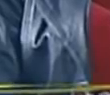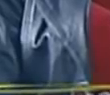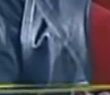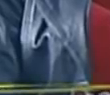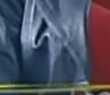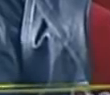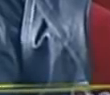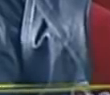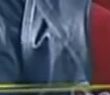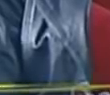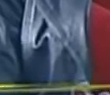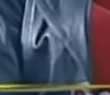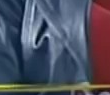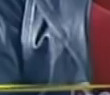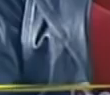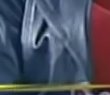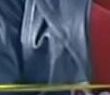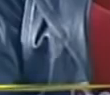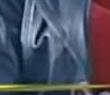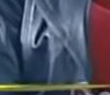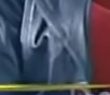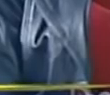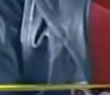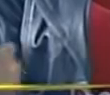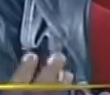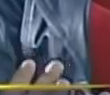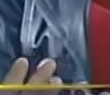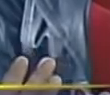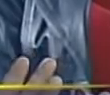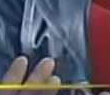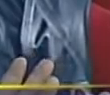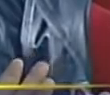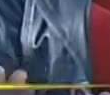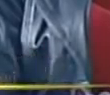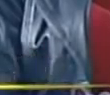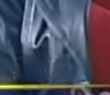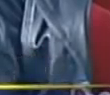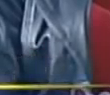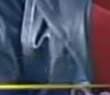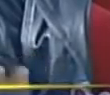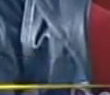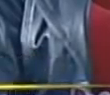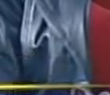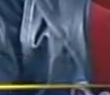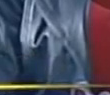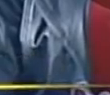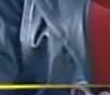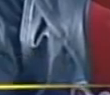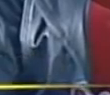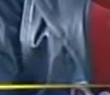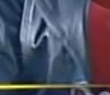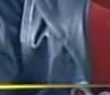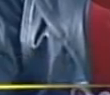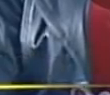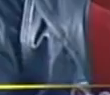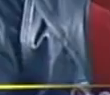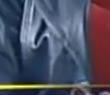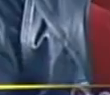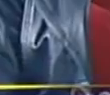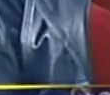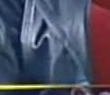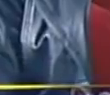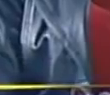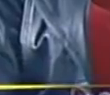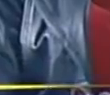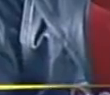el ímpetu, y ahora, como lo dijimos, presidente, bueno, ya ganamos. Terminó la campaña electoral, ahora